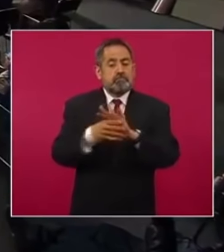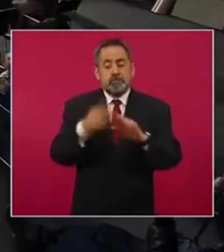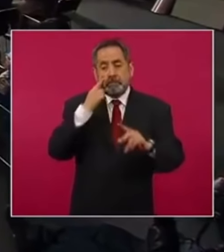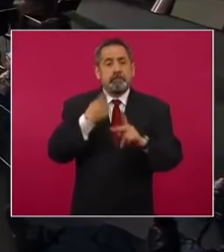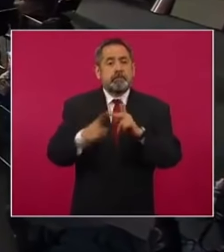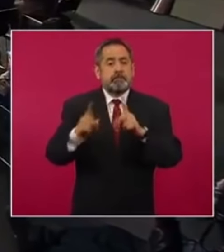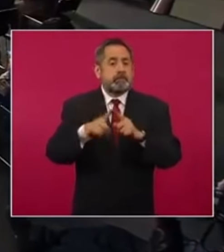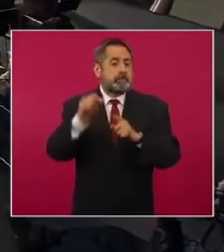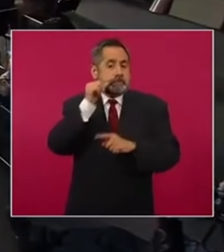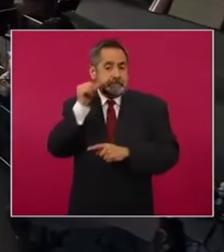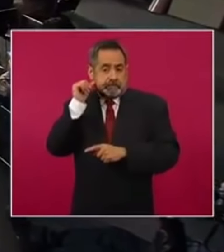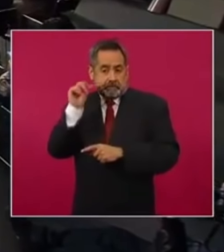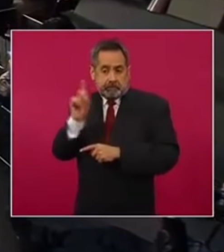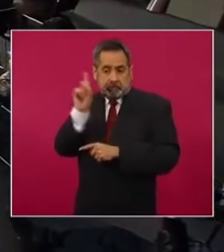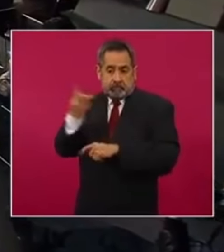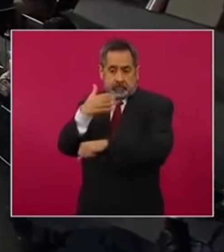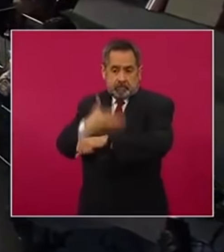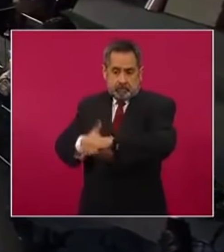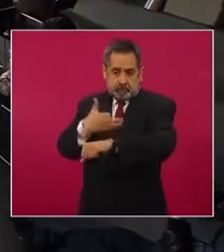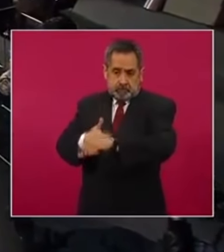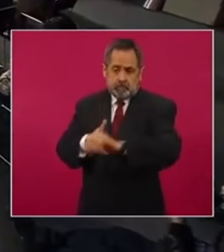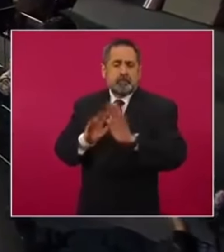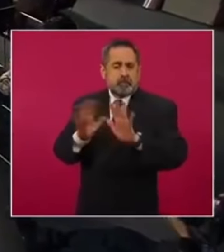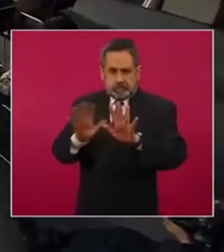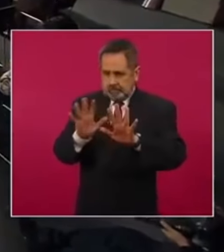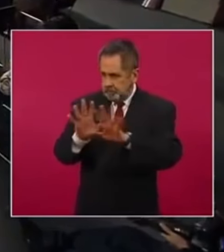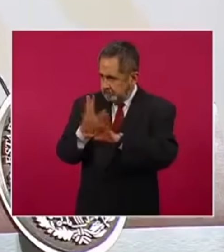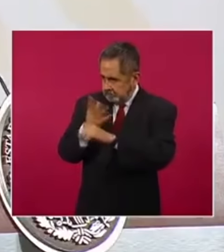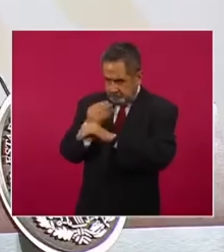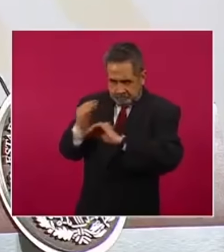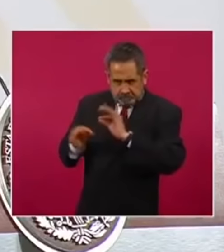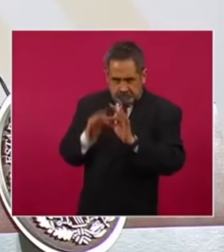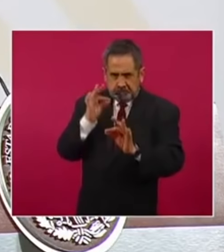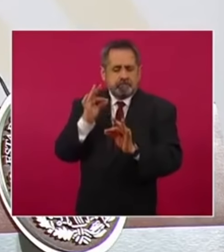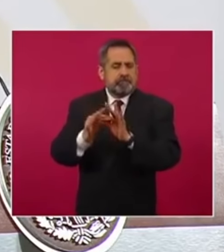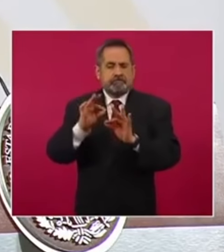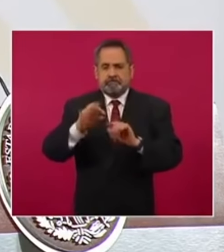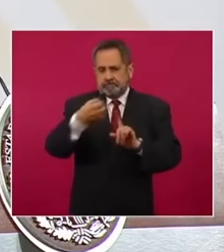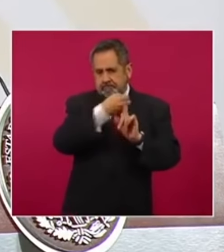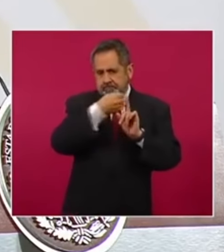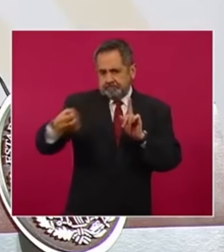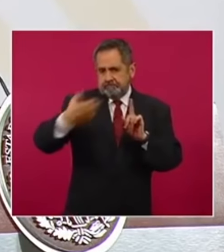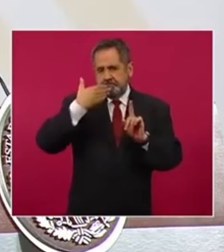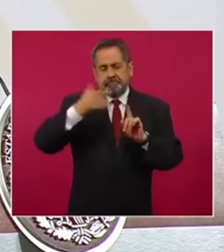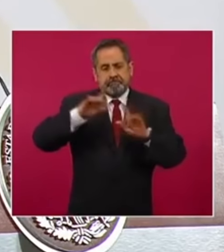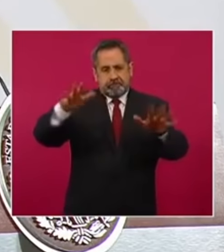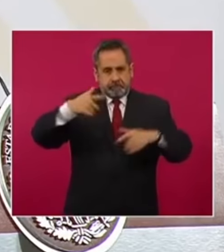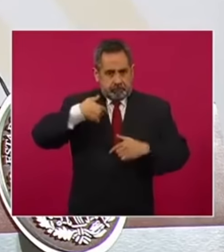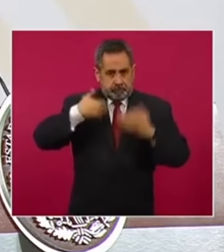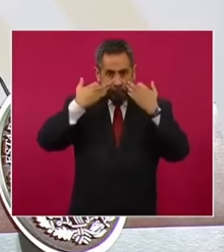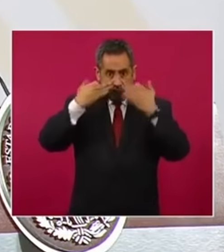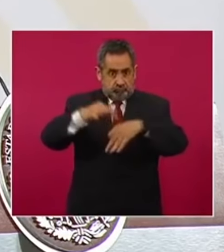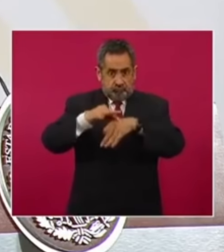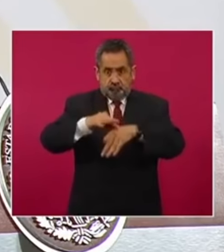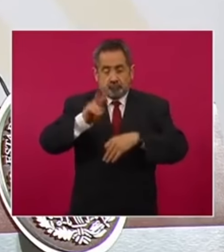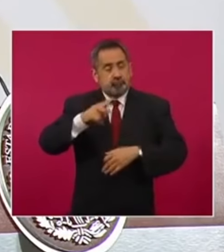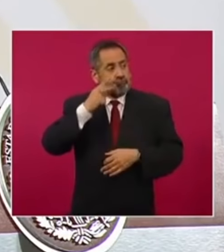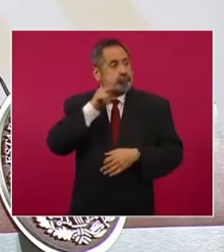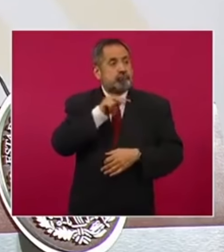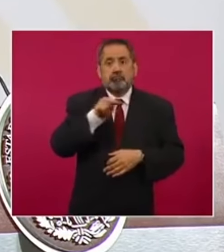partir de ayer domingo por la tarde ya estaban regularizados los vuelos, cosa que pude constatar personalmente.